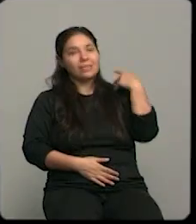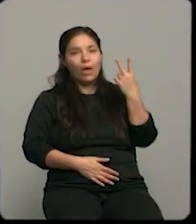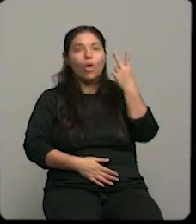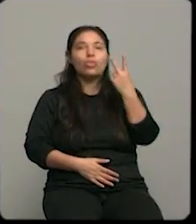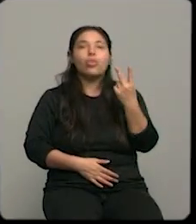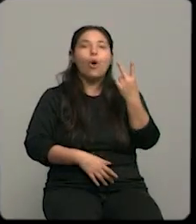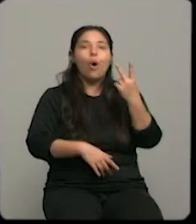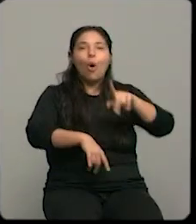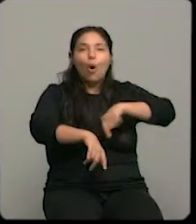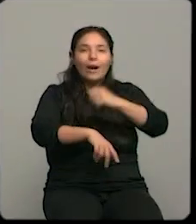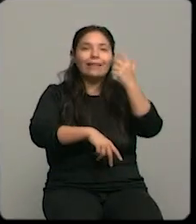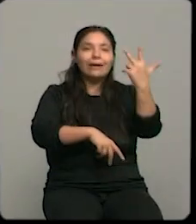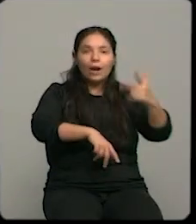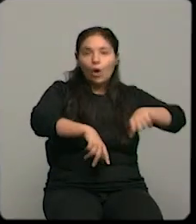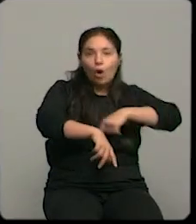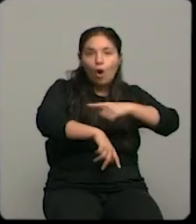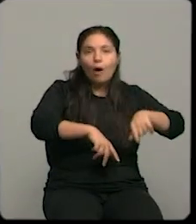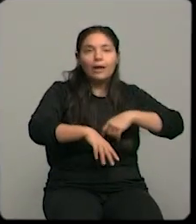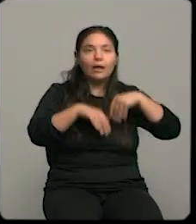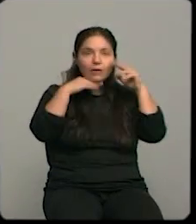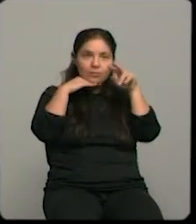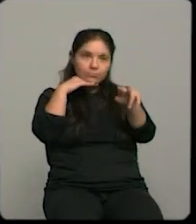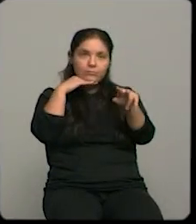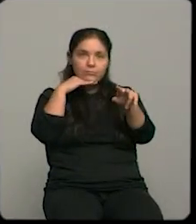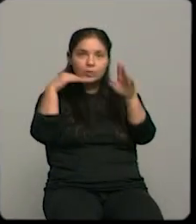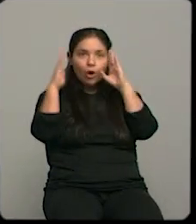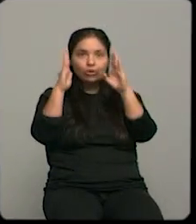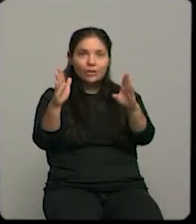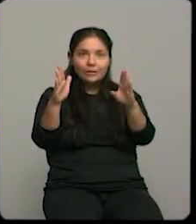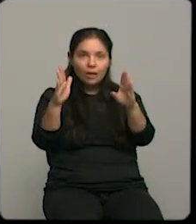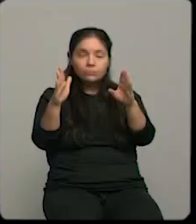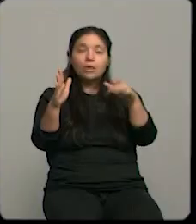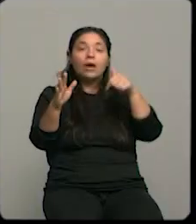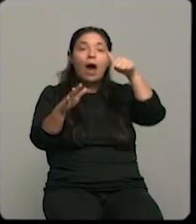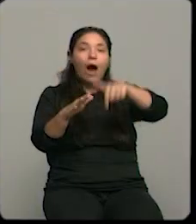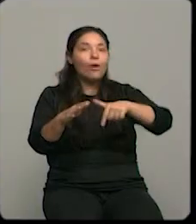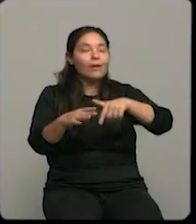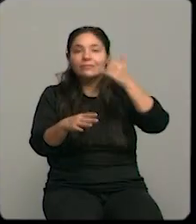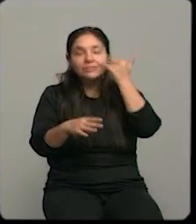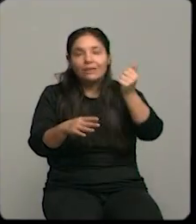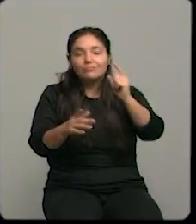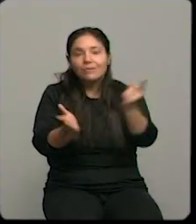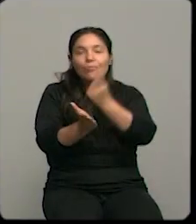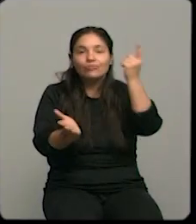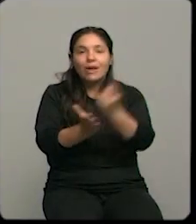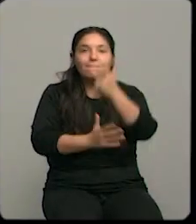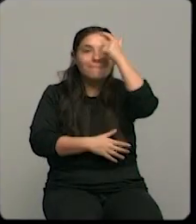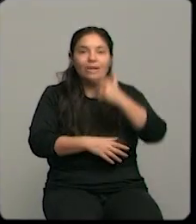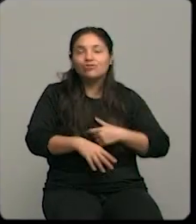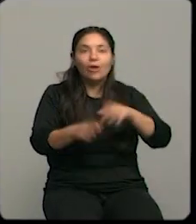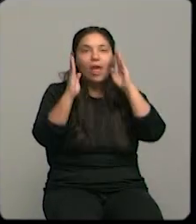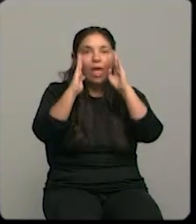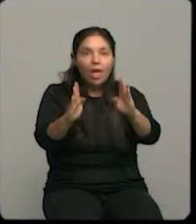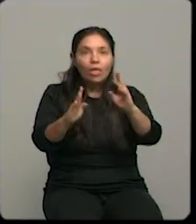3 horas de duración, hoy te resulta imposible, no puedes tener a la gente 3 horas en un lugar. ¿Cuánto cerrado. como máximo en estos tiempos? El máximo que nos